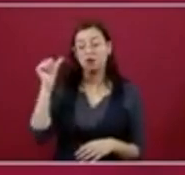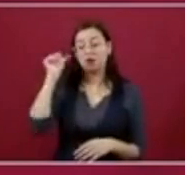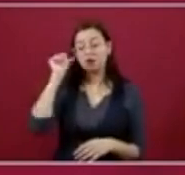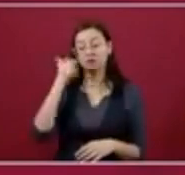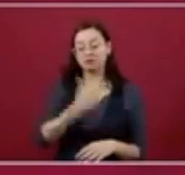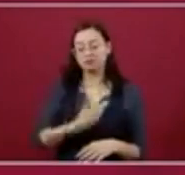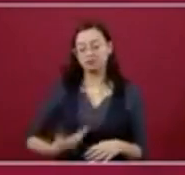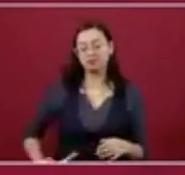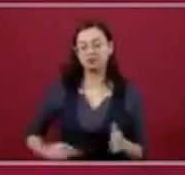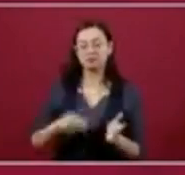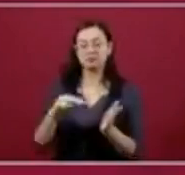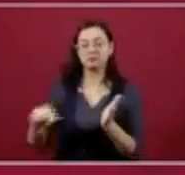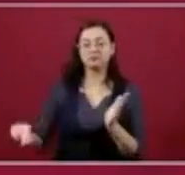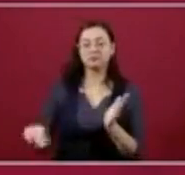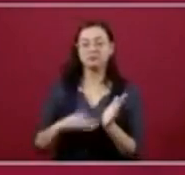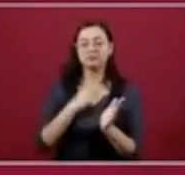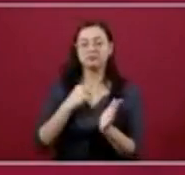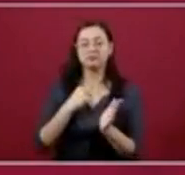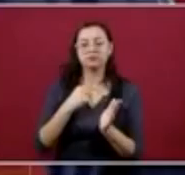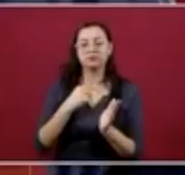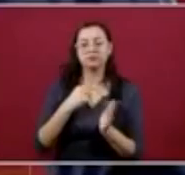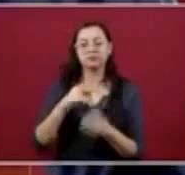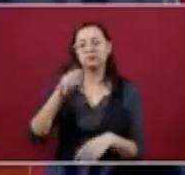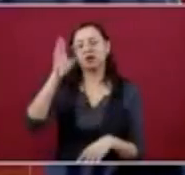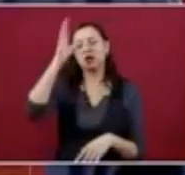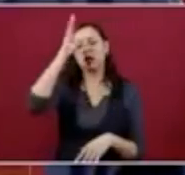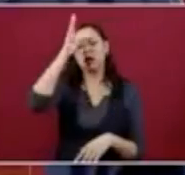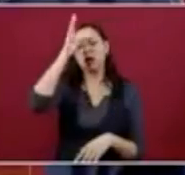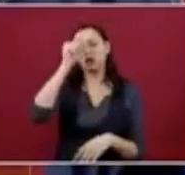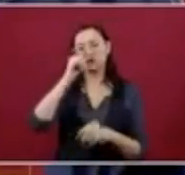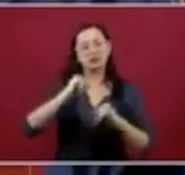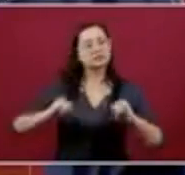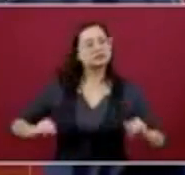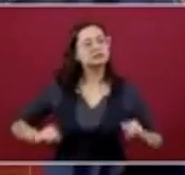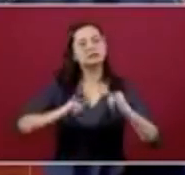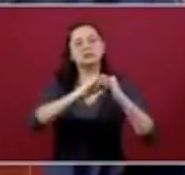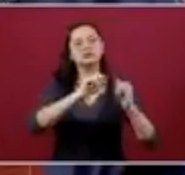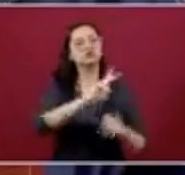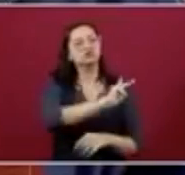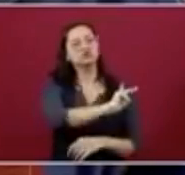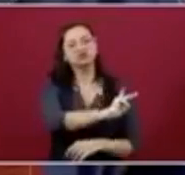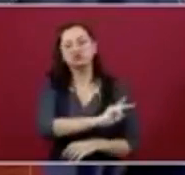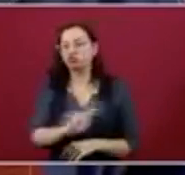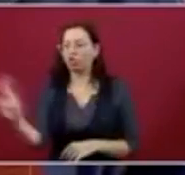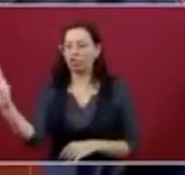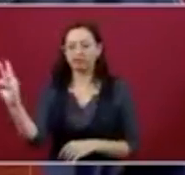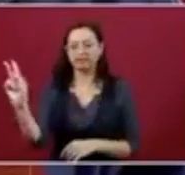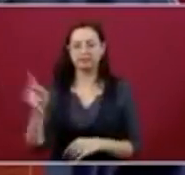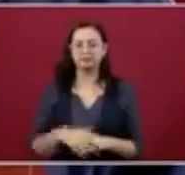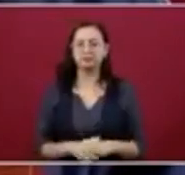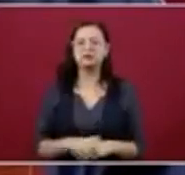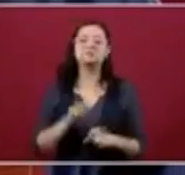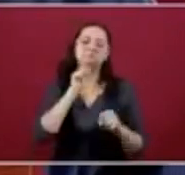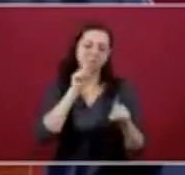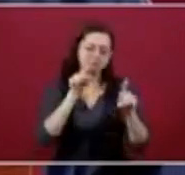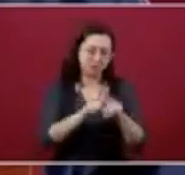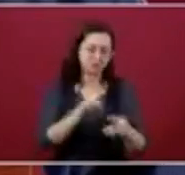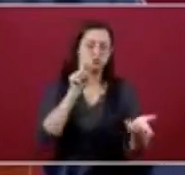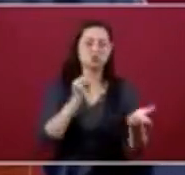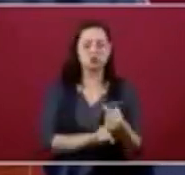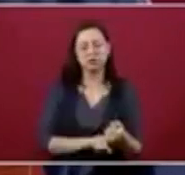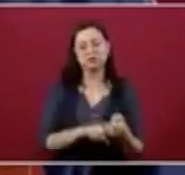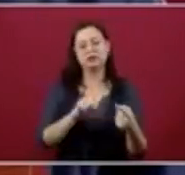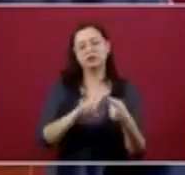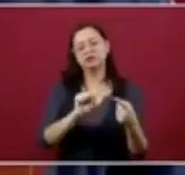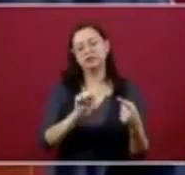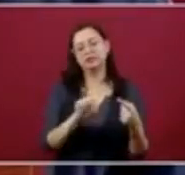presidente, es un acuerdo para todas las instituciones y va incluida Marina,